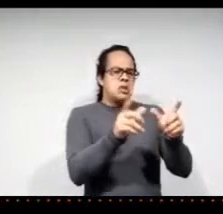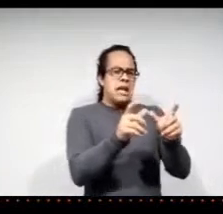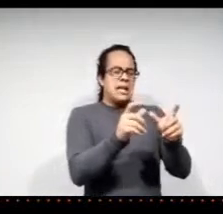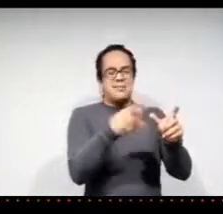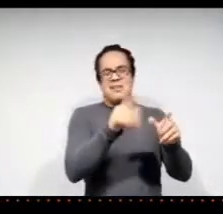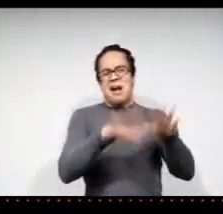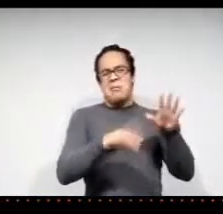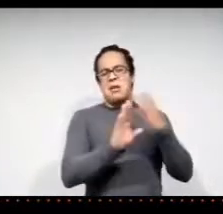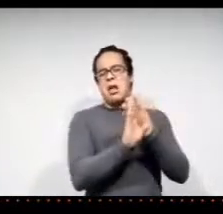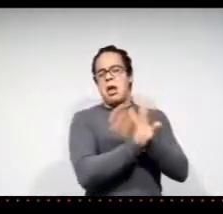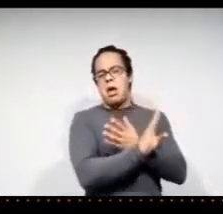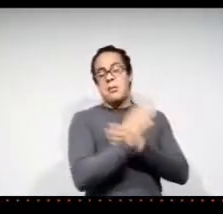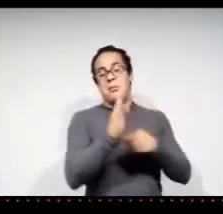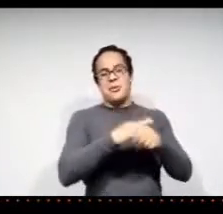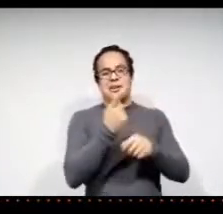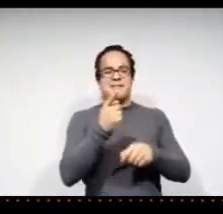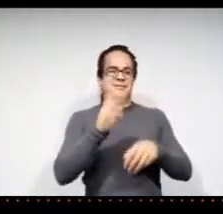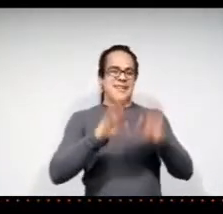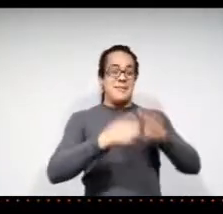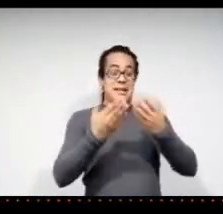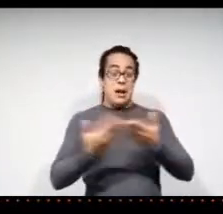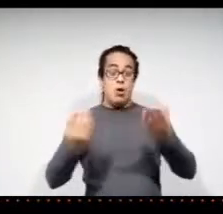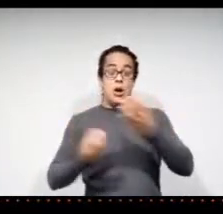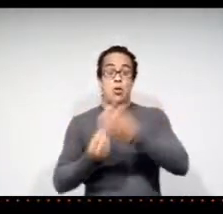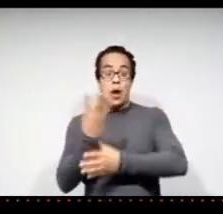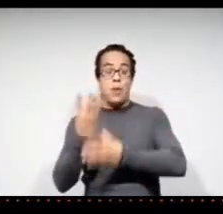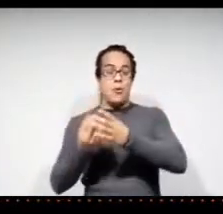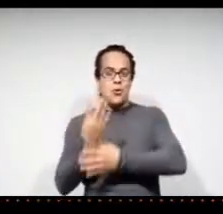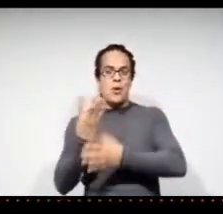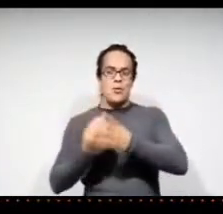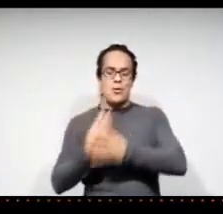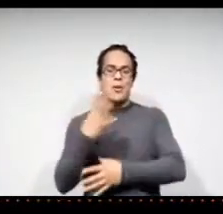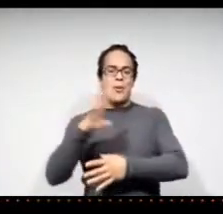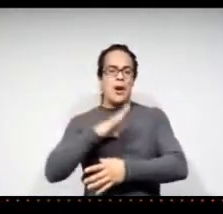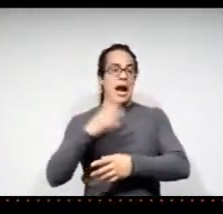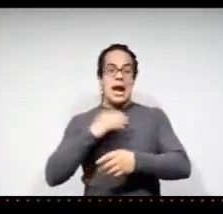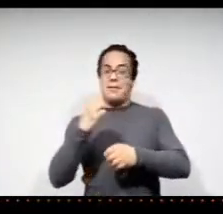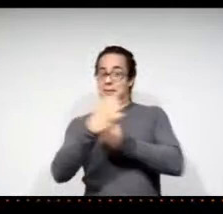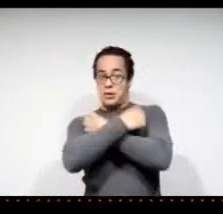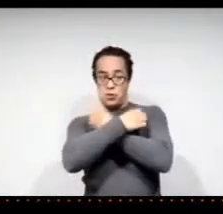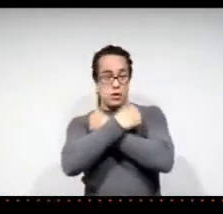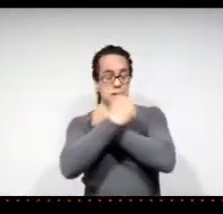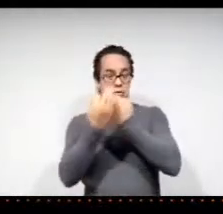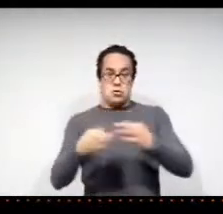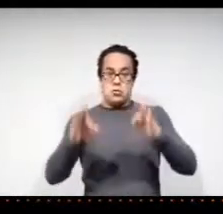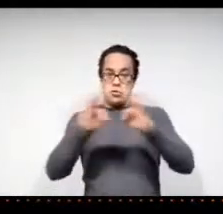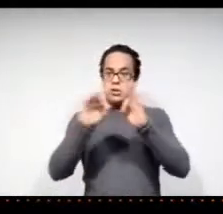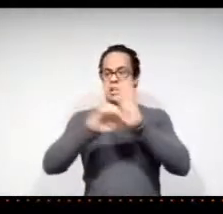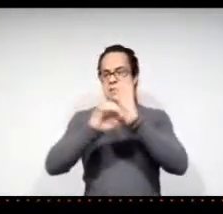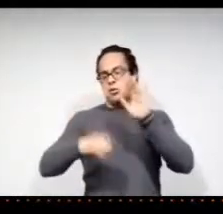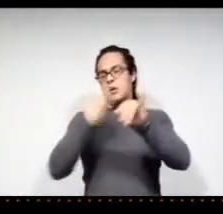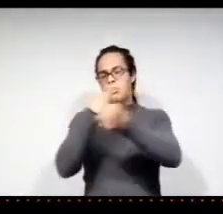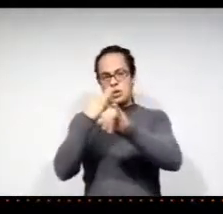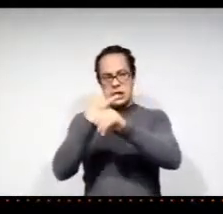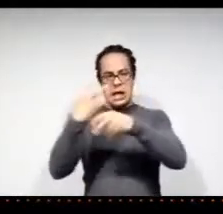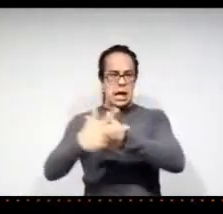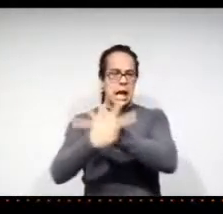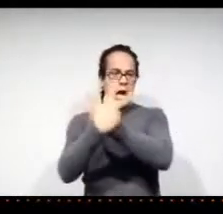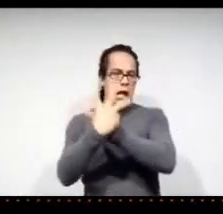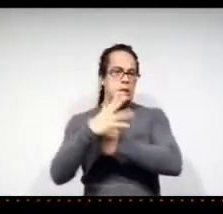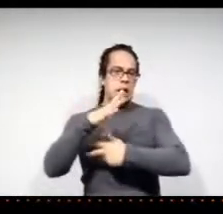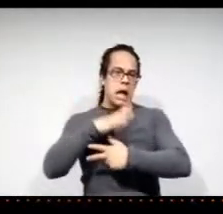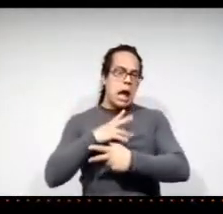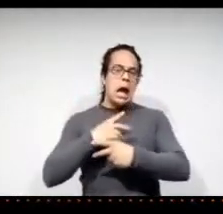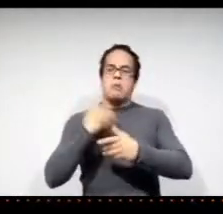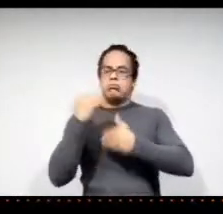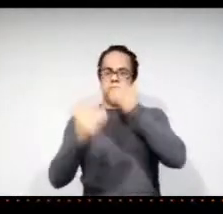¿Por qué? Porque muchas de las tendencias nos hablaban de este posicionamiento de la educación más hacia esquemas virtuales, de acuerdo a los sectores que